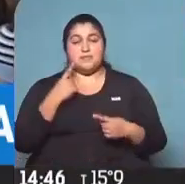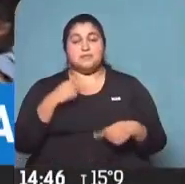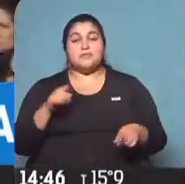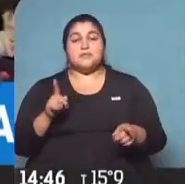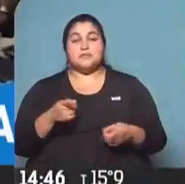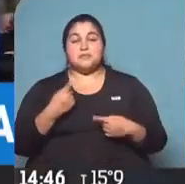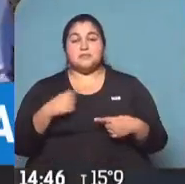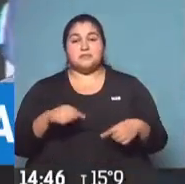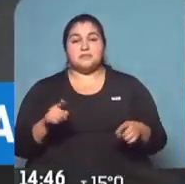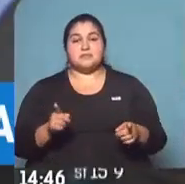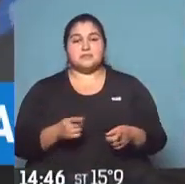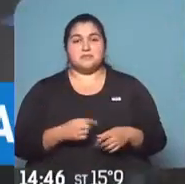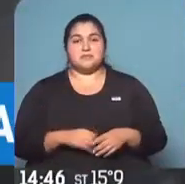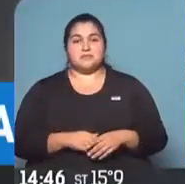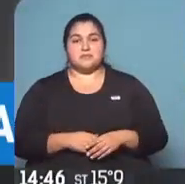fin